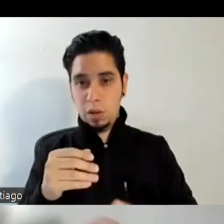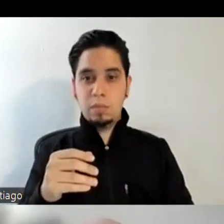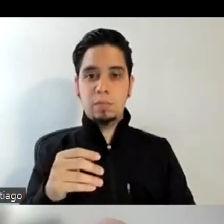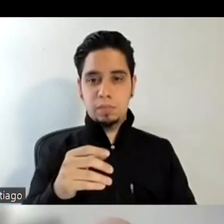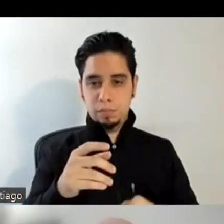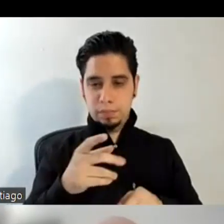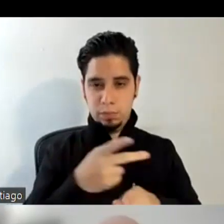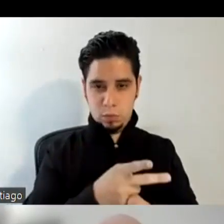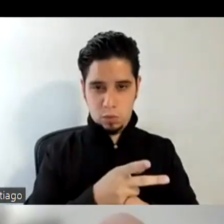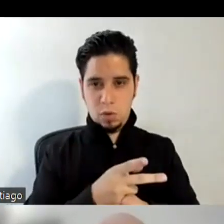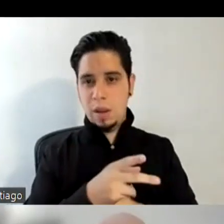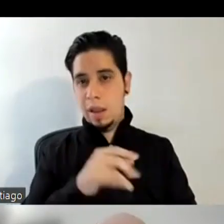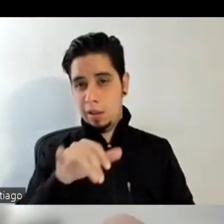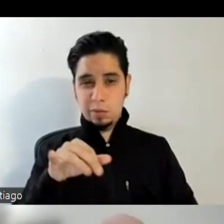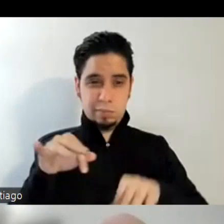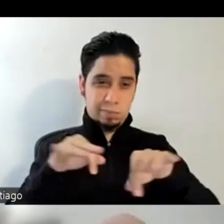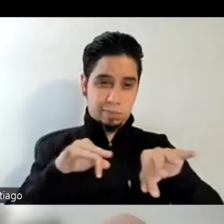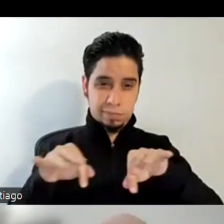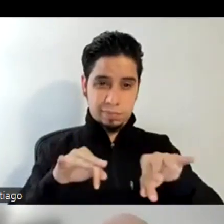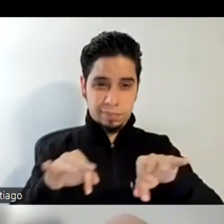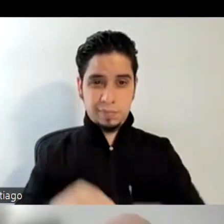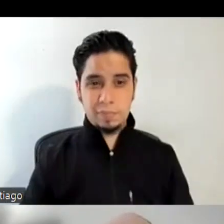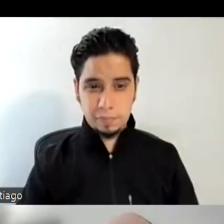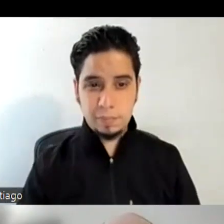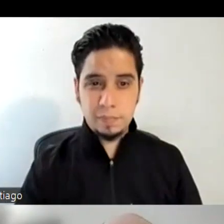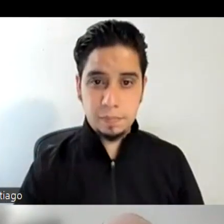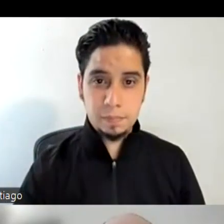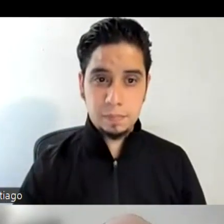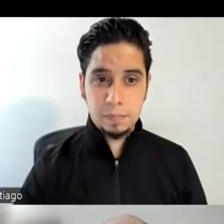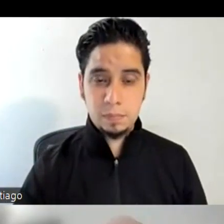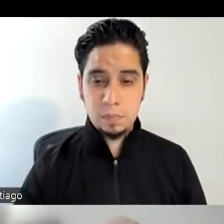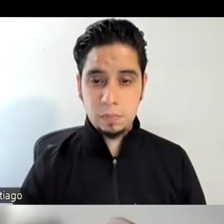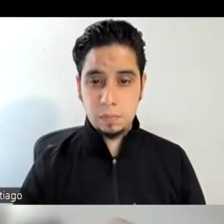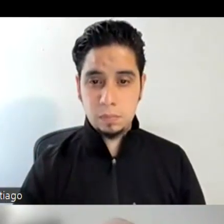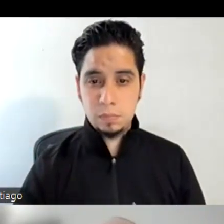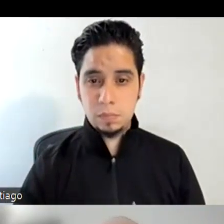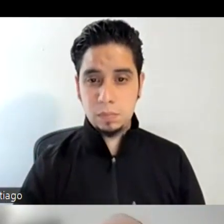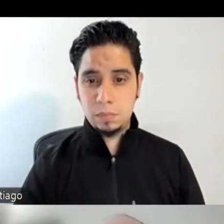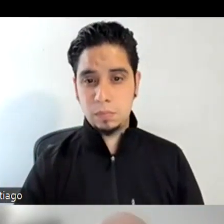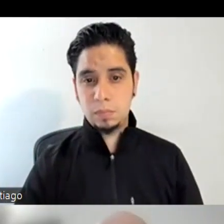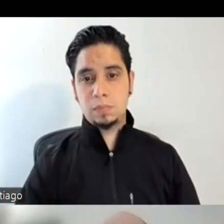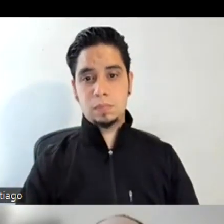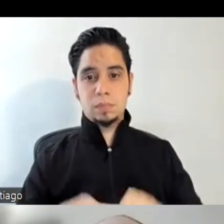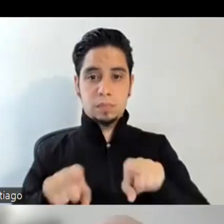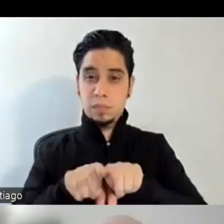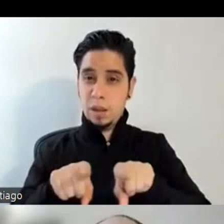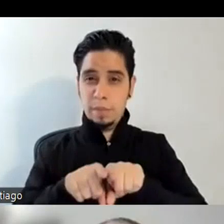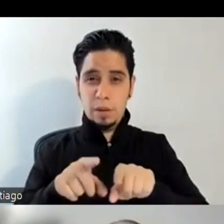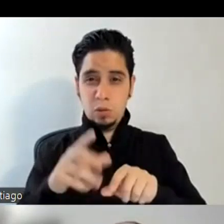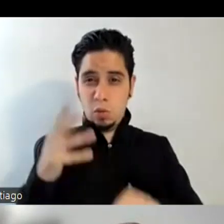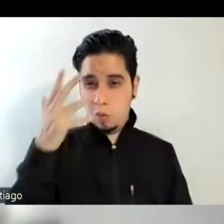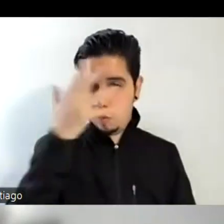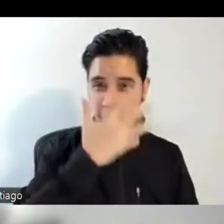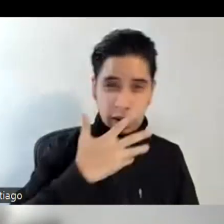Correcto, eso mismo. Estás a merced de otros. Y donde incide tu tipo, el físico, quién es